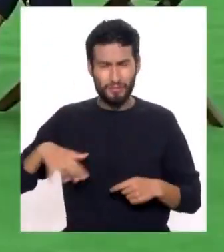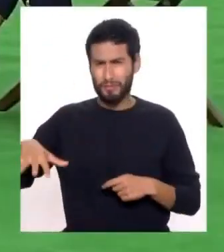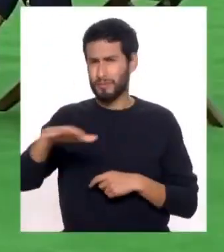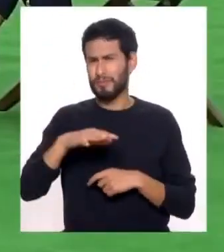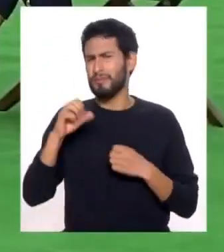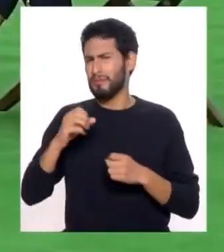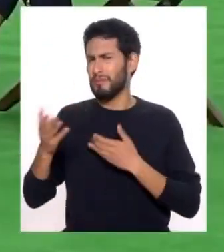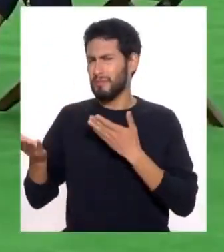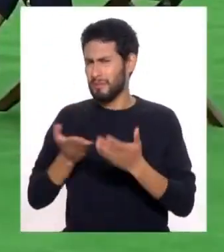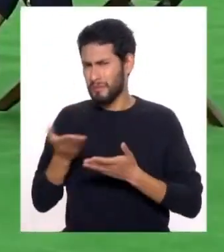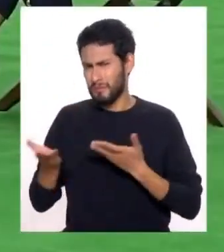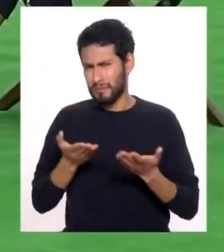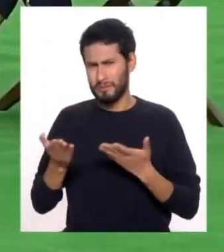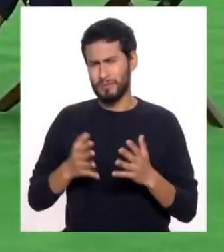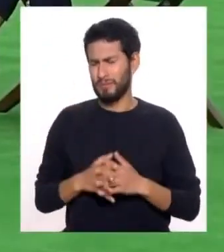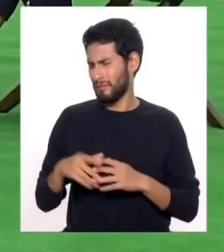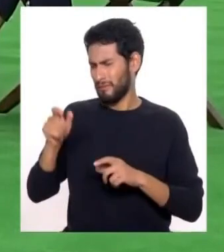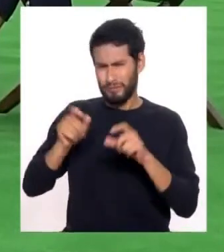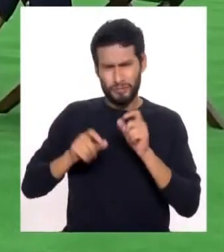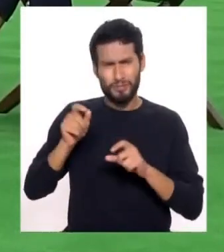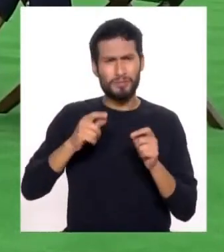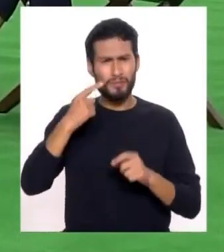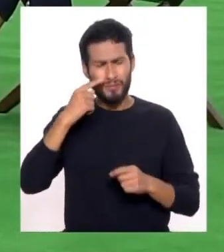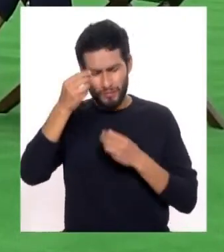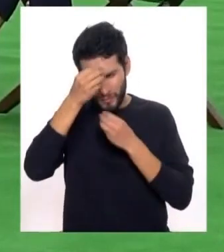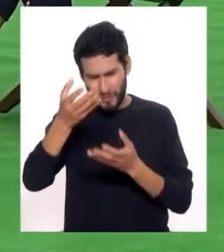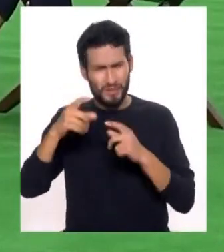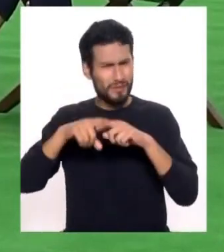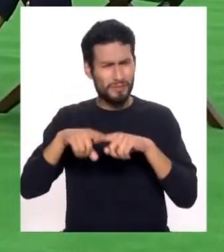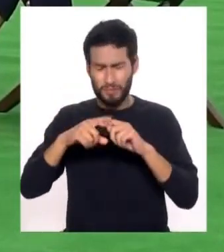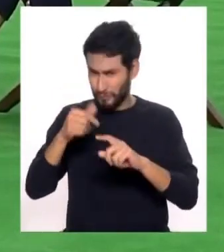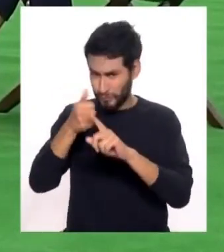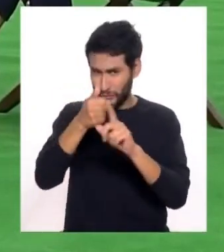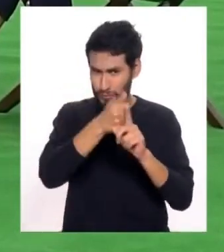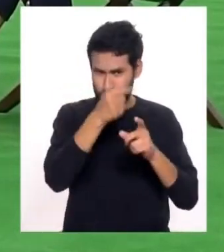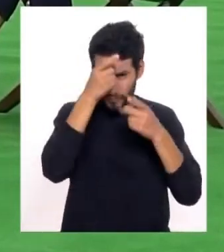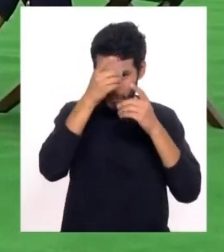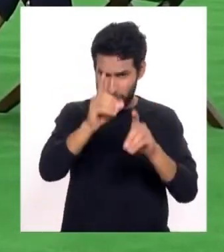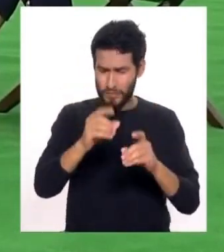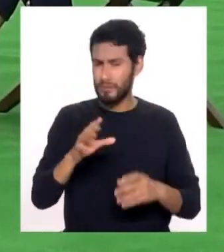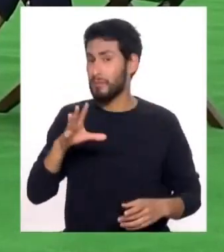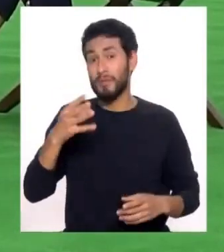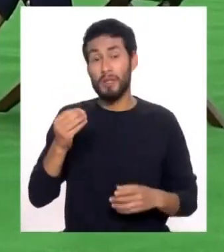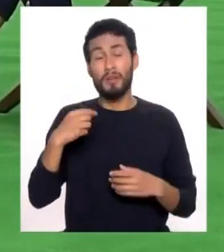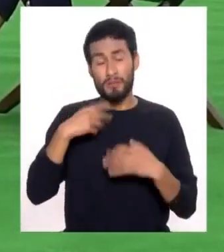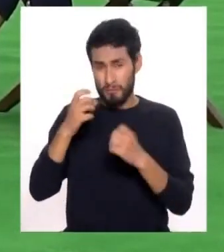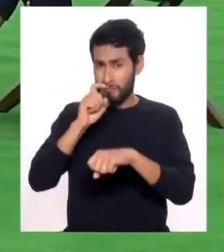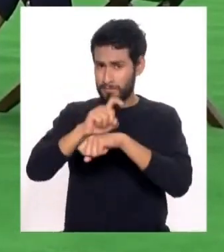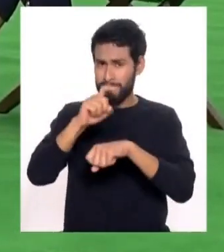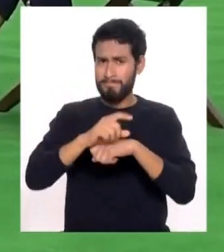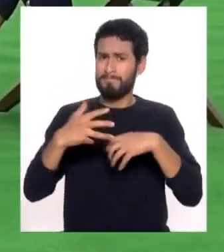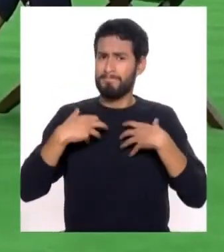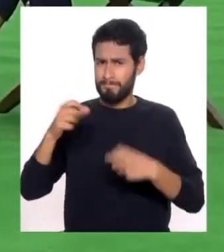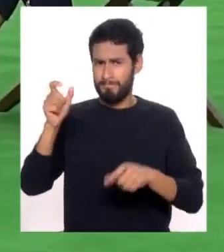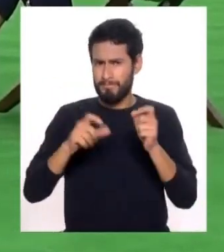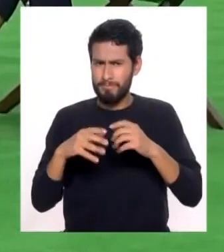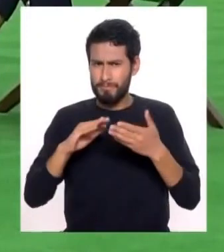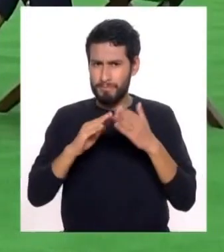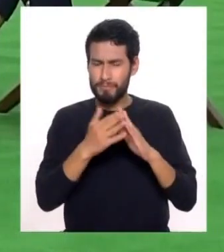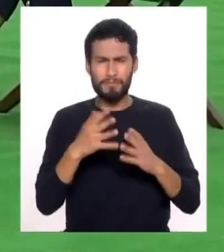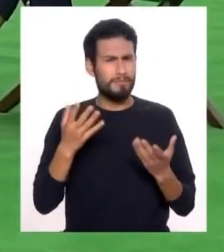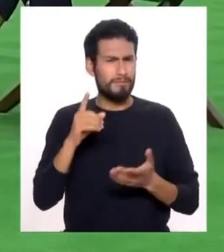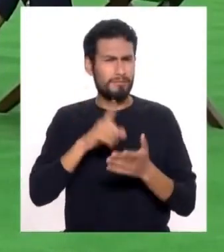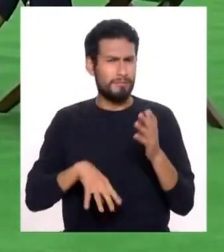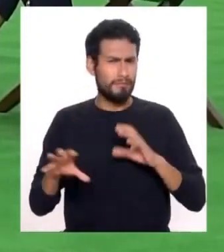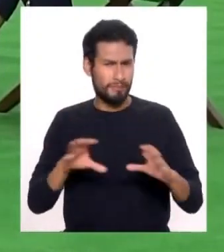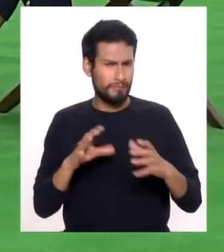y servicios, y que la gente conozca que esto depende mucho de ellos, porque aquí queremos educar en salud a la población, decirle qué tienen que